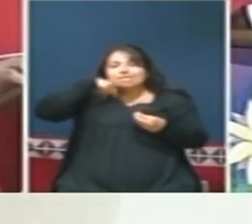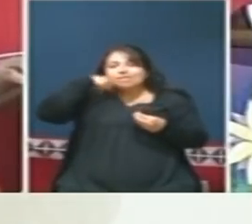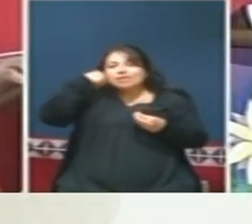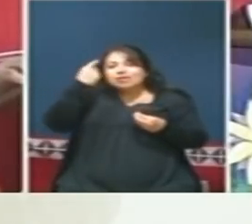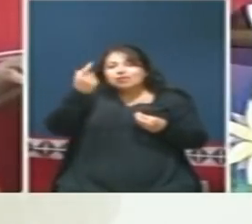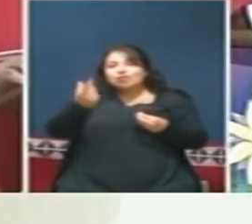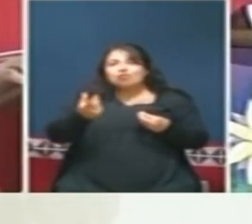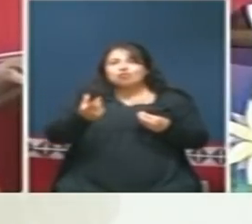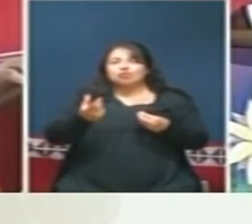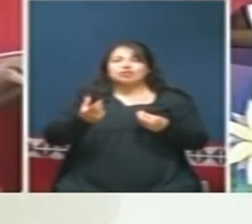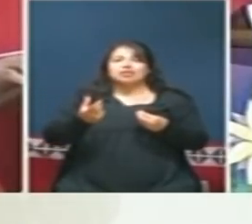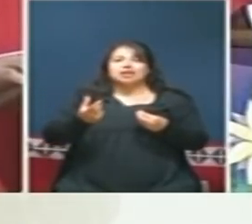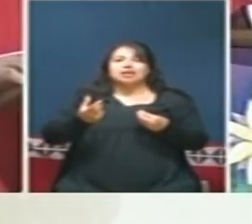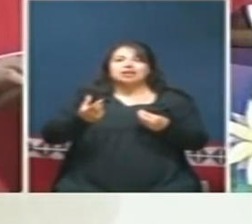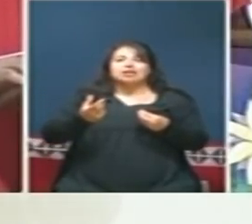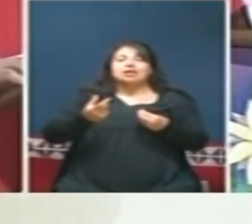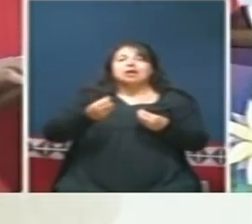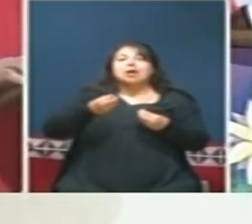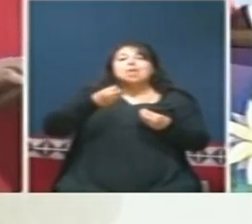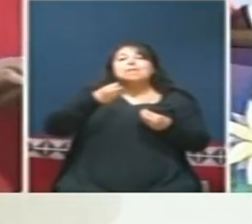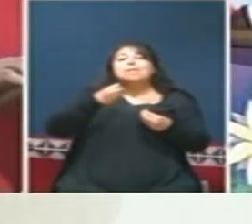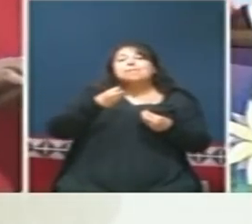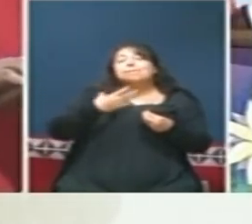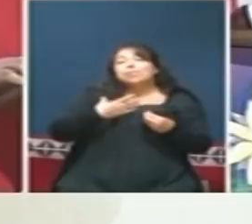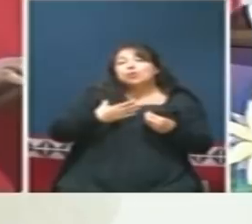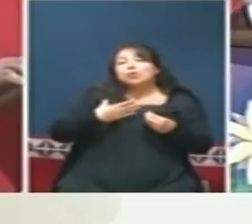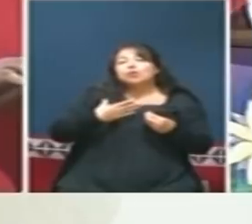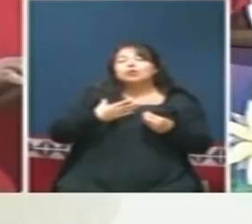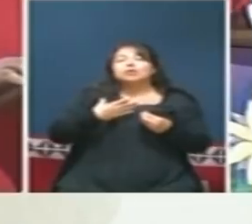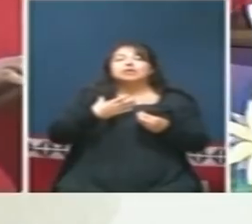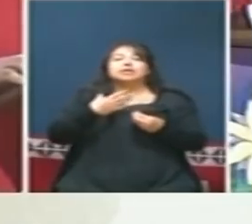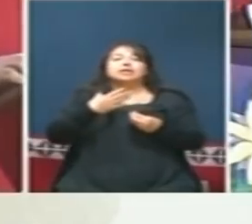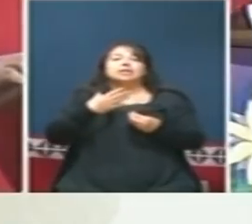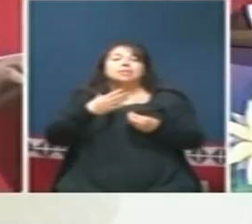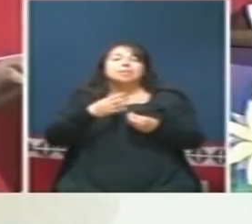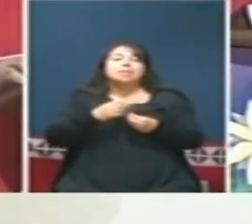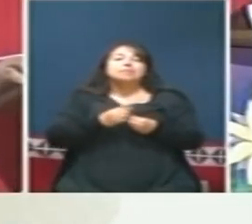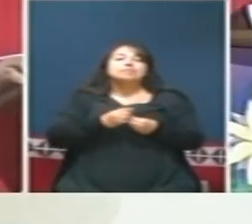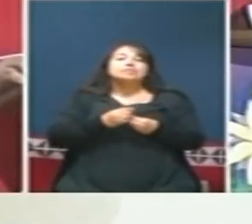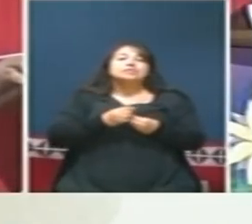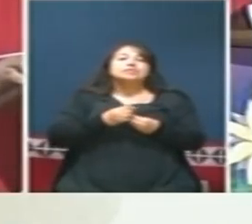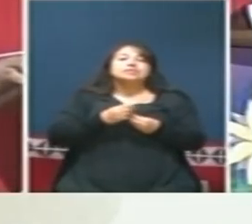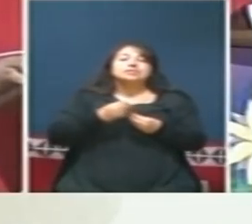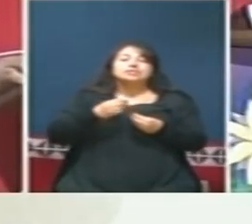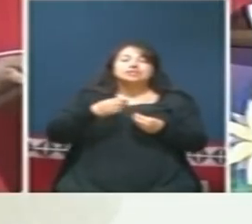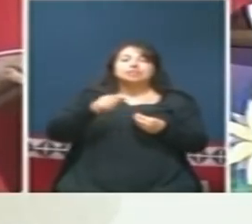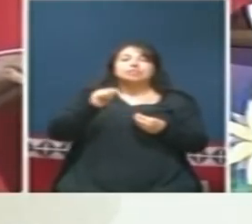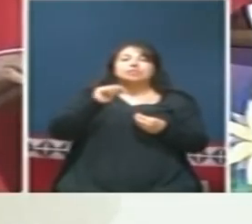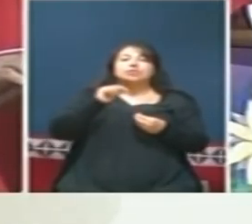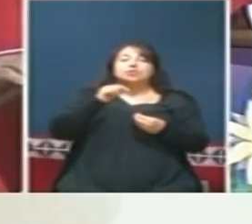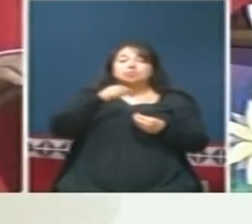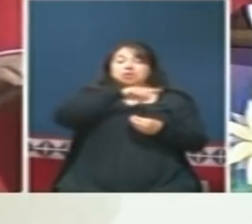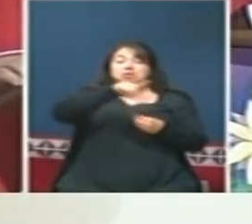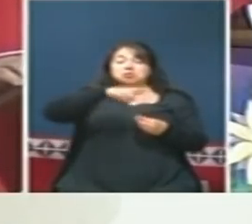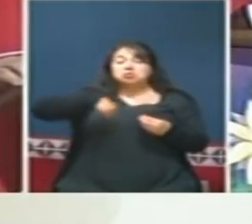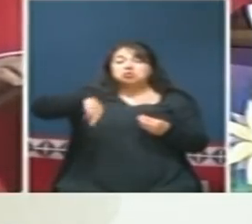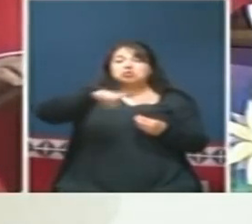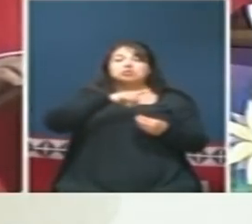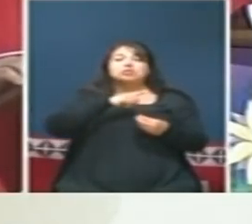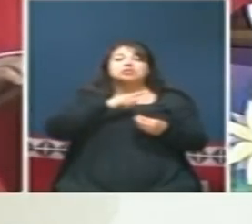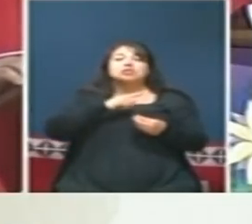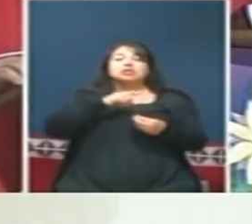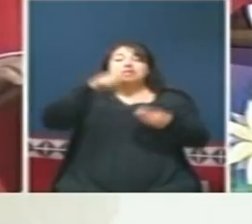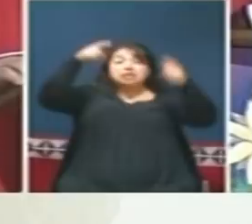noi vogliamo ricevere gloria con il semplice raccontarle. È una gran vergüenza para nosotros que